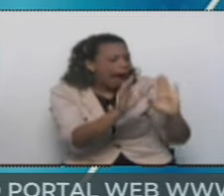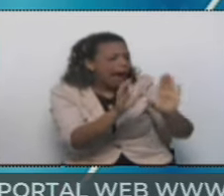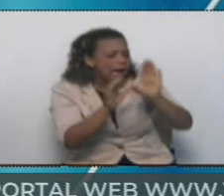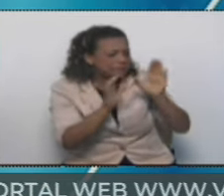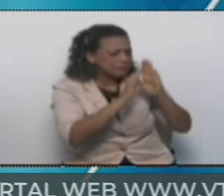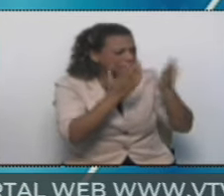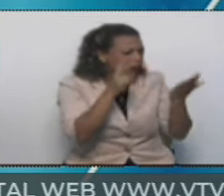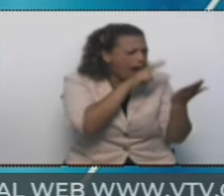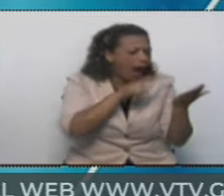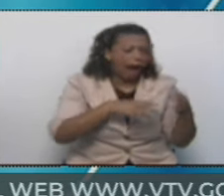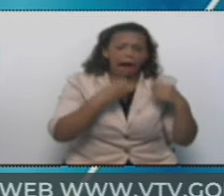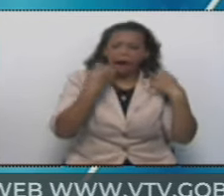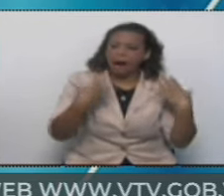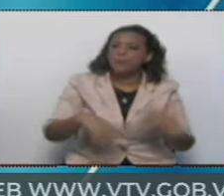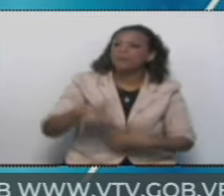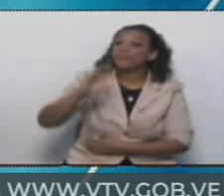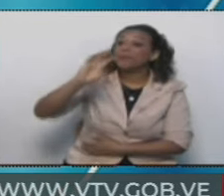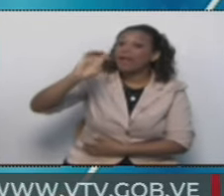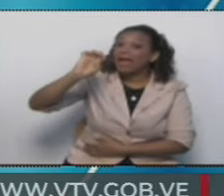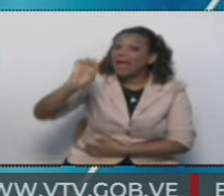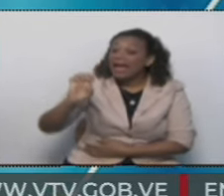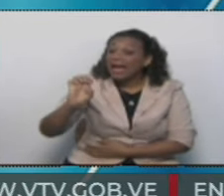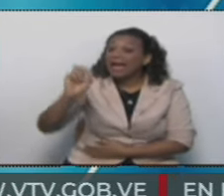¿Ah? Ernesto, antes que ponerse las pilas,